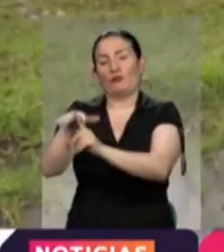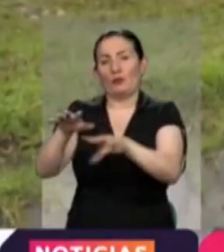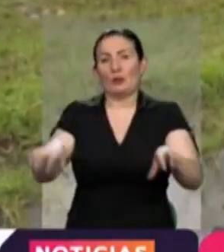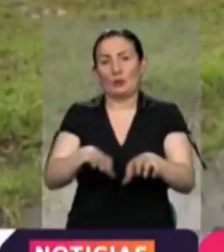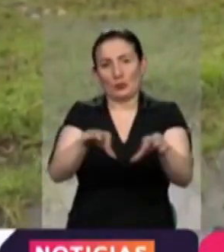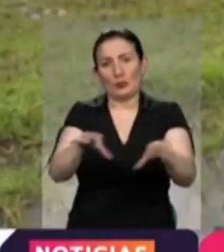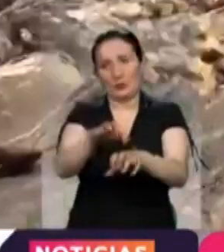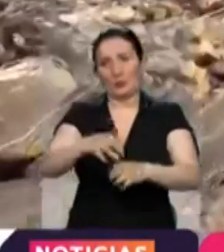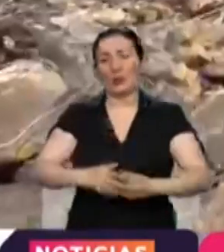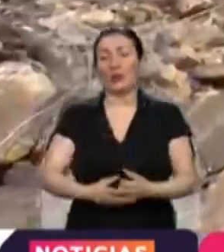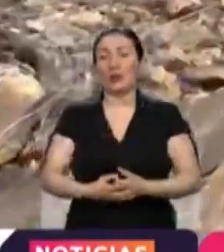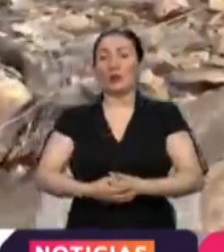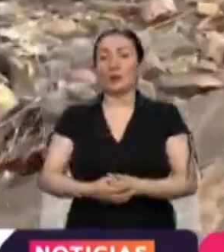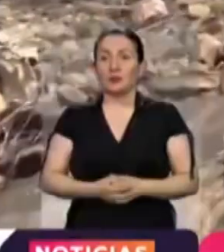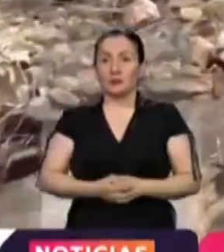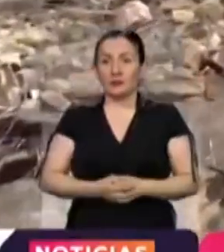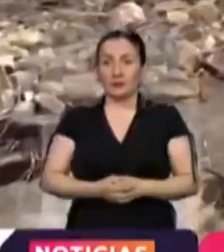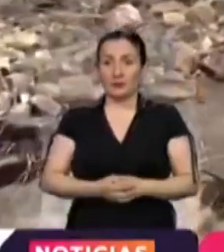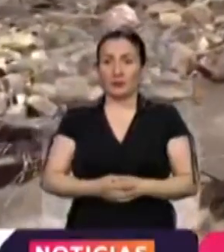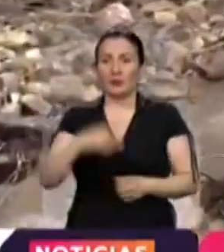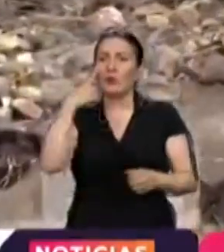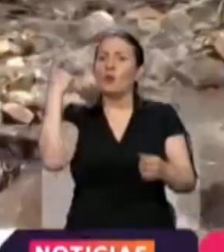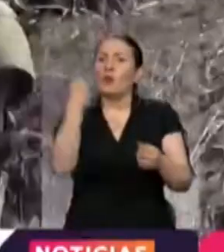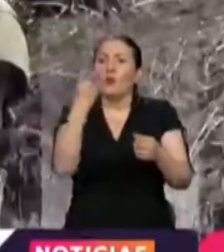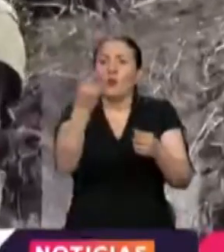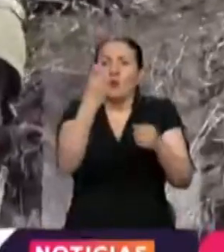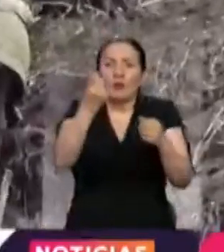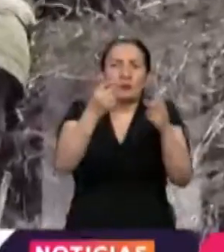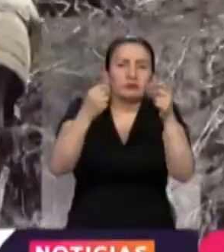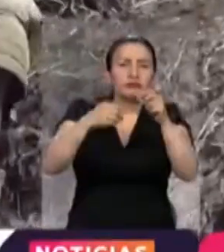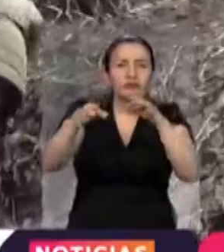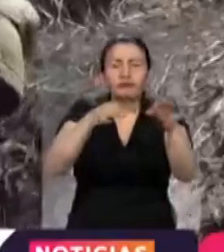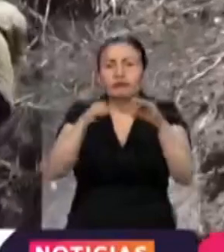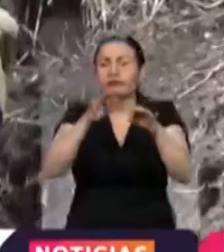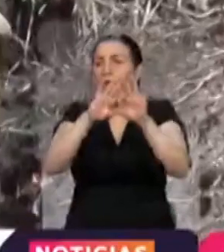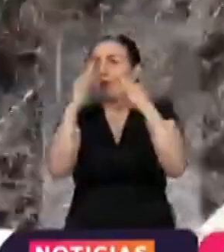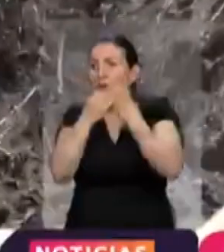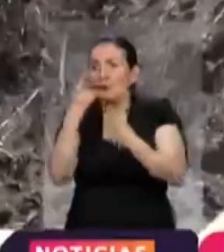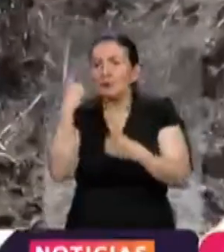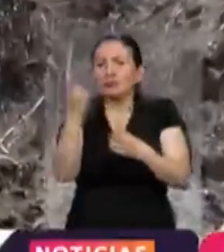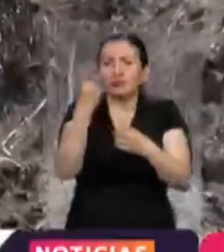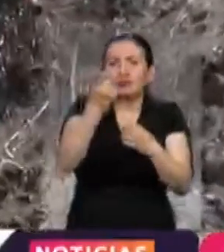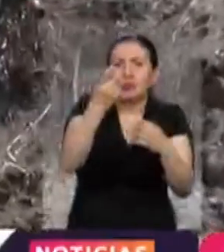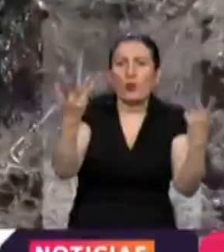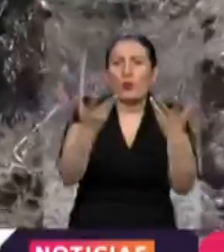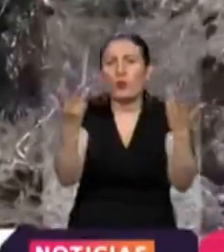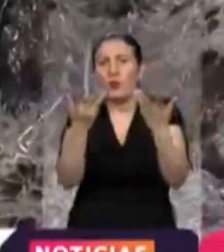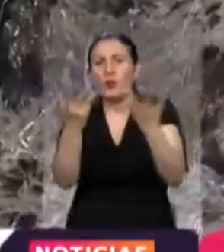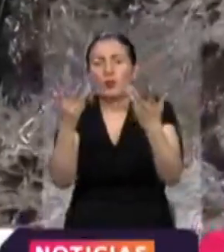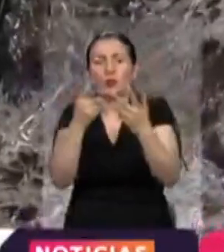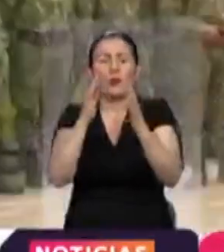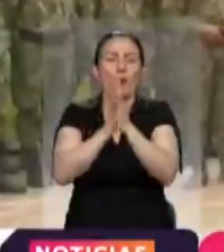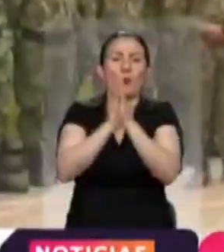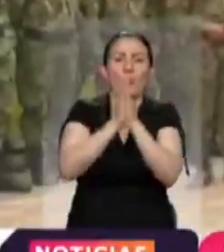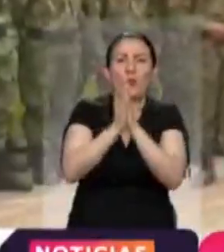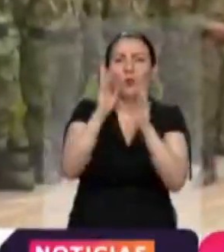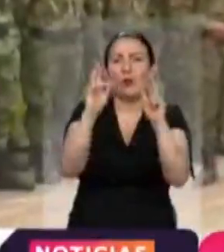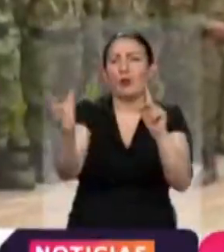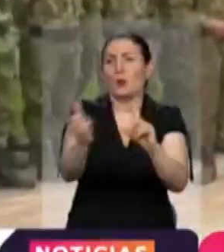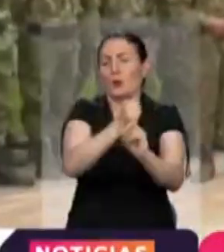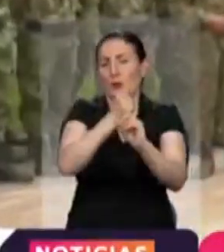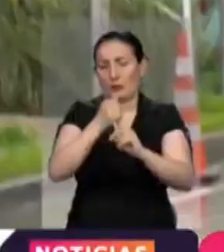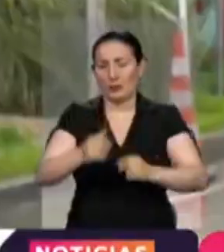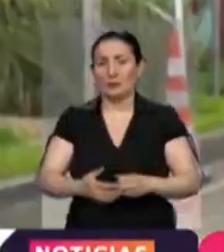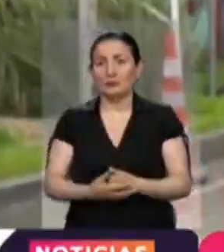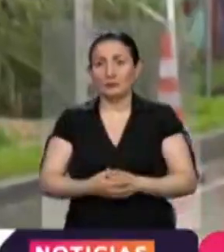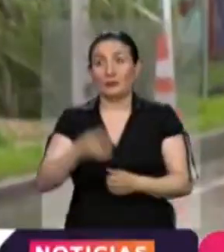operaciones. La búsqueda no cesa. La familia Velilla continúa expectante y no pierde la esperanza de encontrarlo. En esta zona,